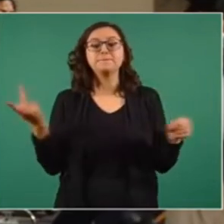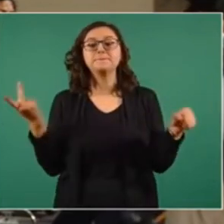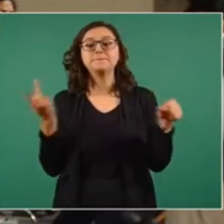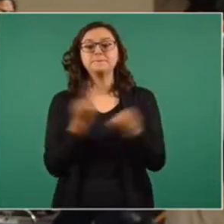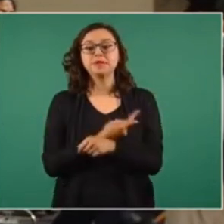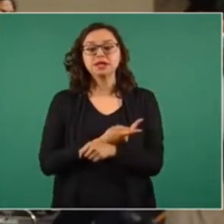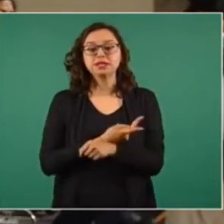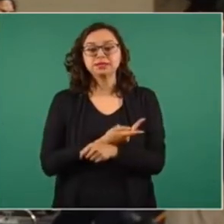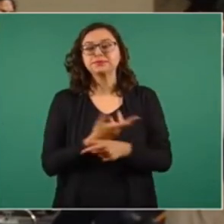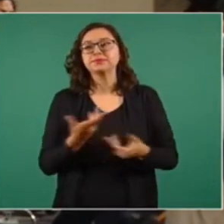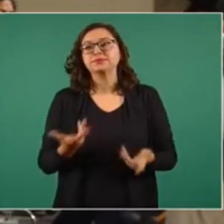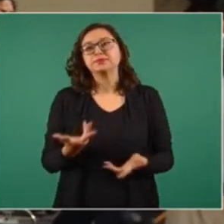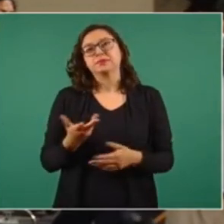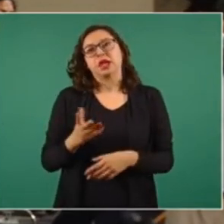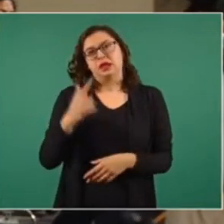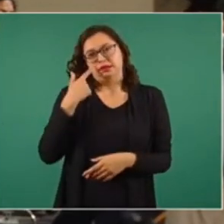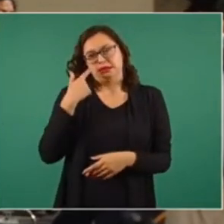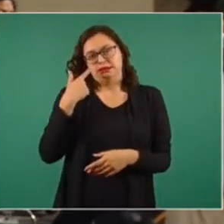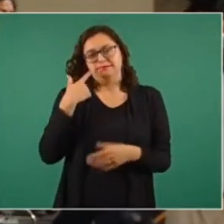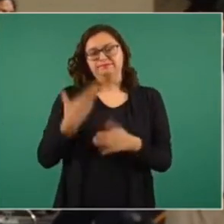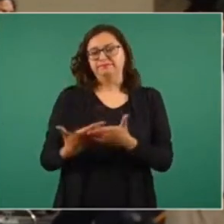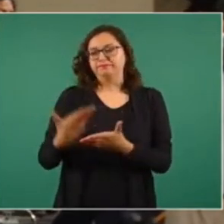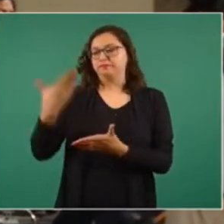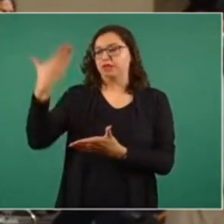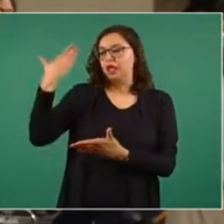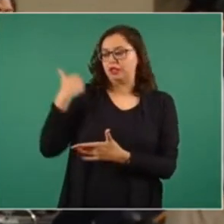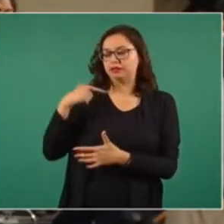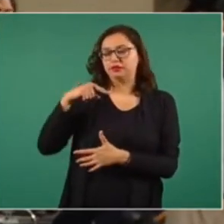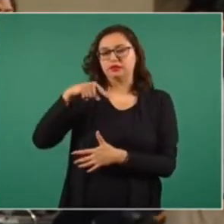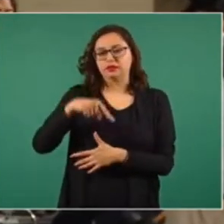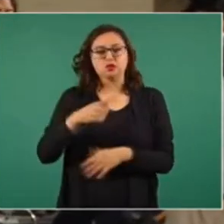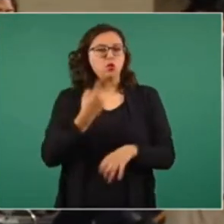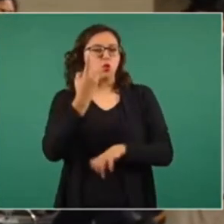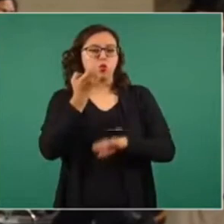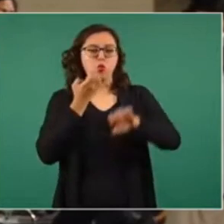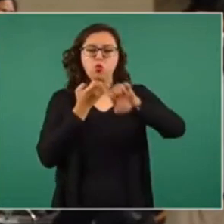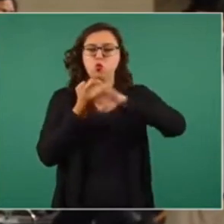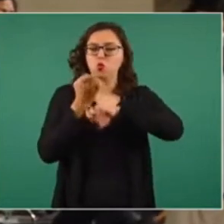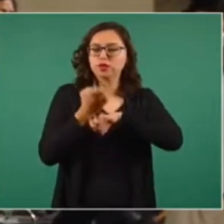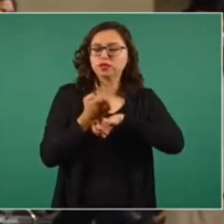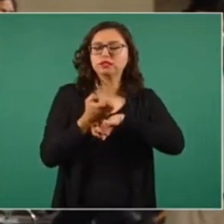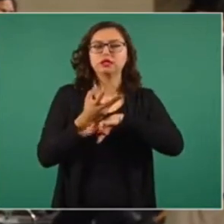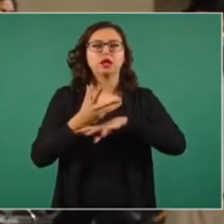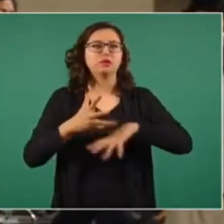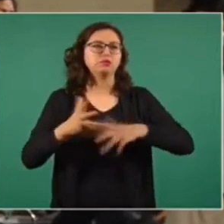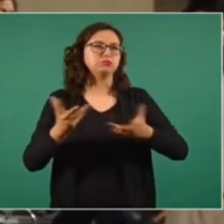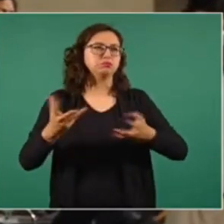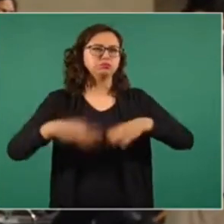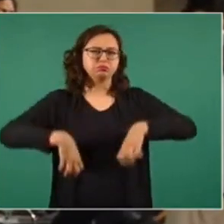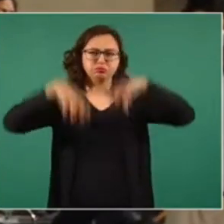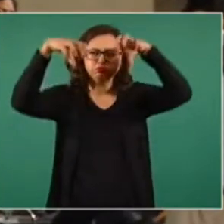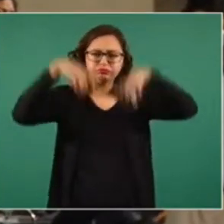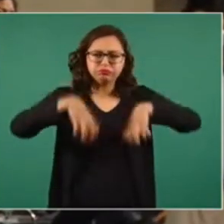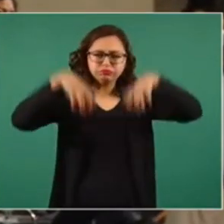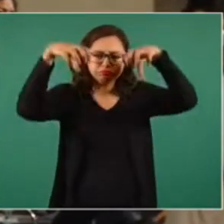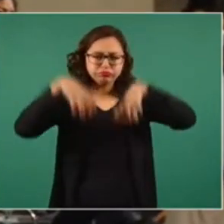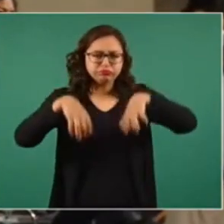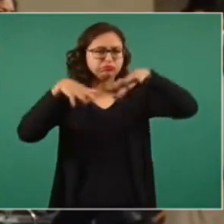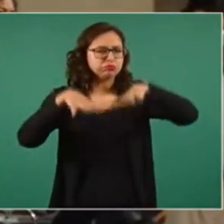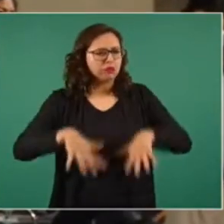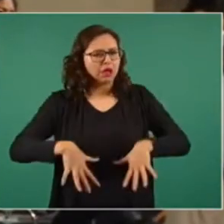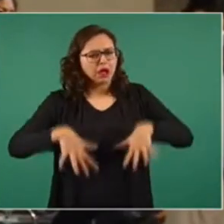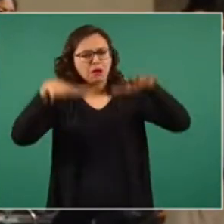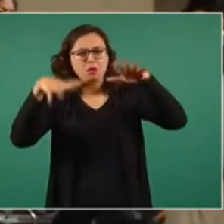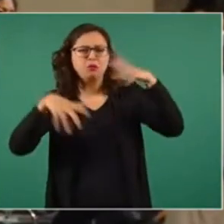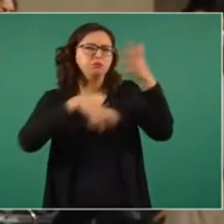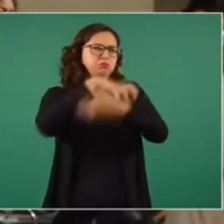día siguiente o a los 2 días el gobernador ya tenía todo cuánto iba a necesitar para reparar las carreteras.